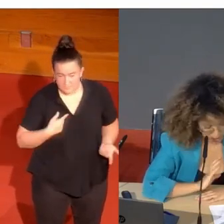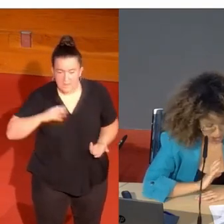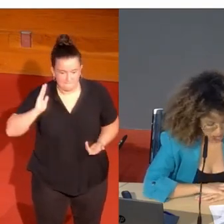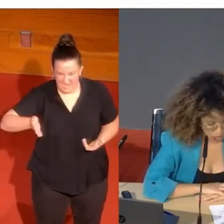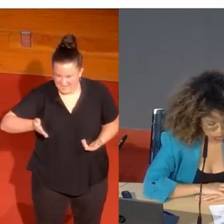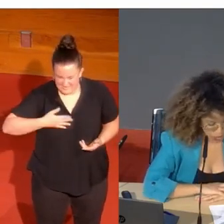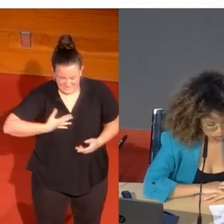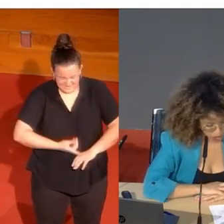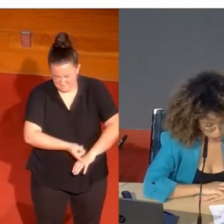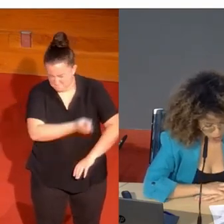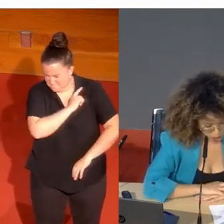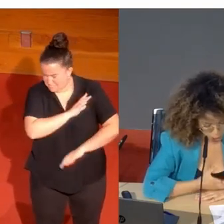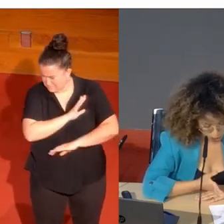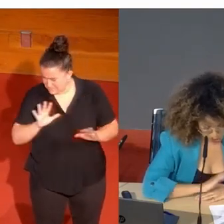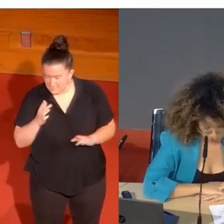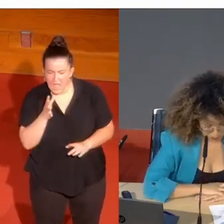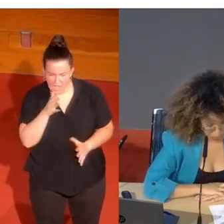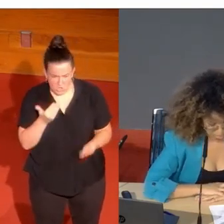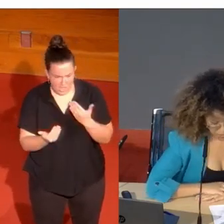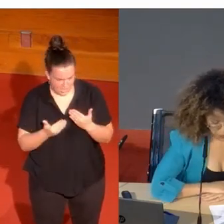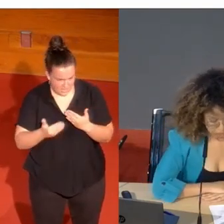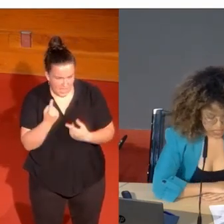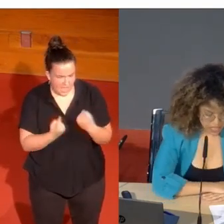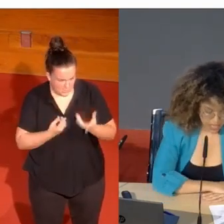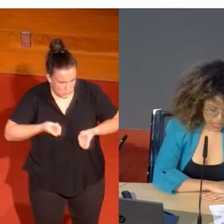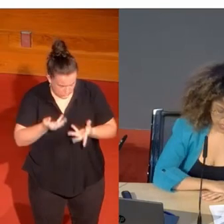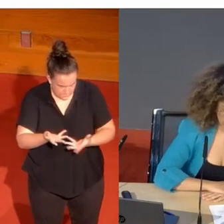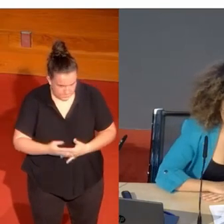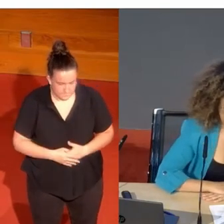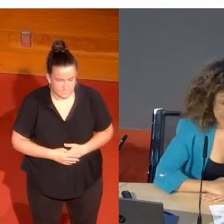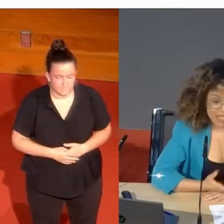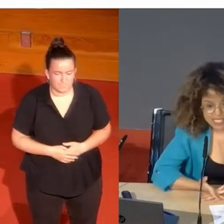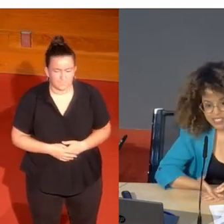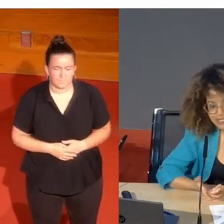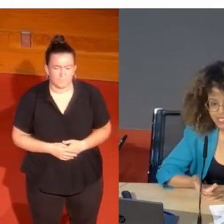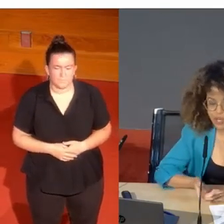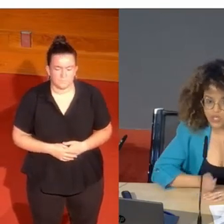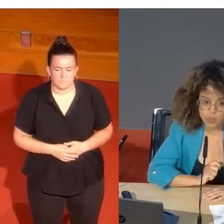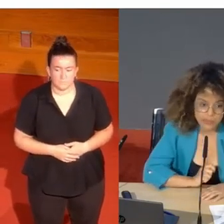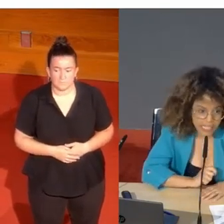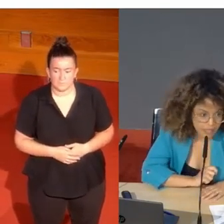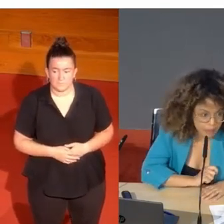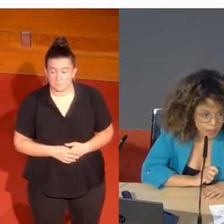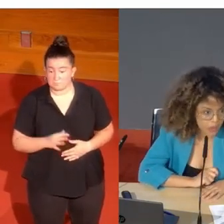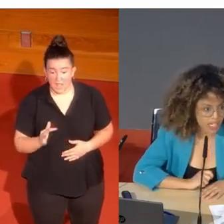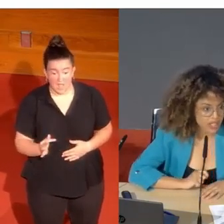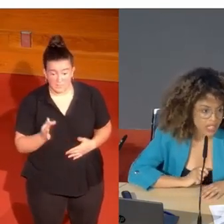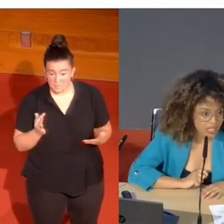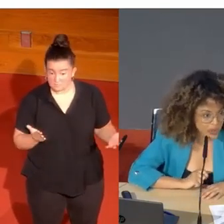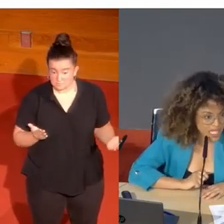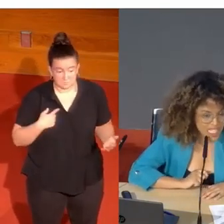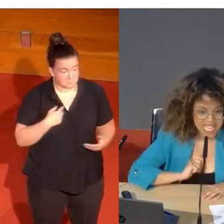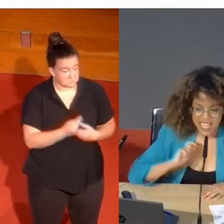desorbitadas Y ahora os voy a contar algún algún caso entonces eh además lo han hecho muy bien porque lo